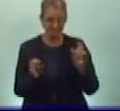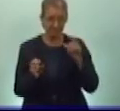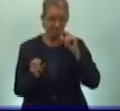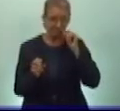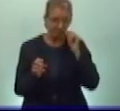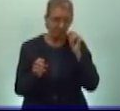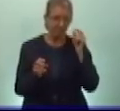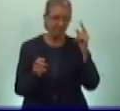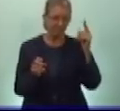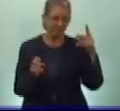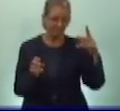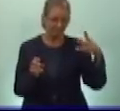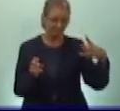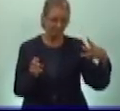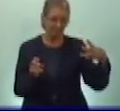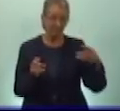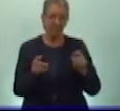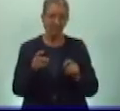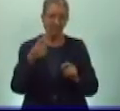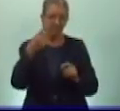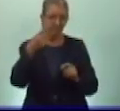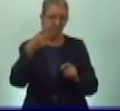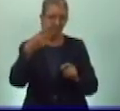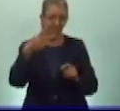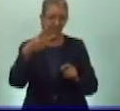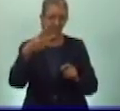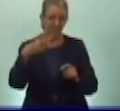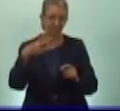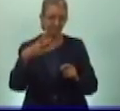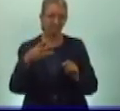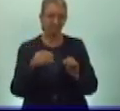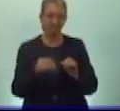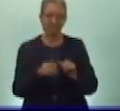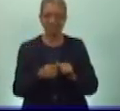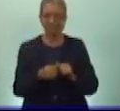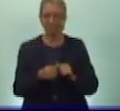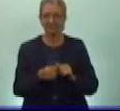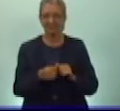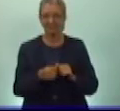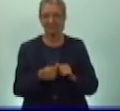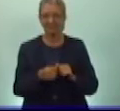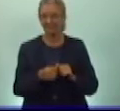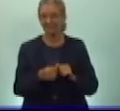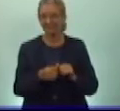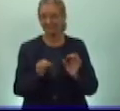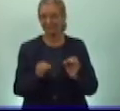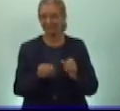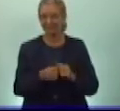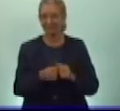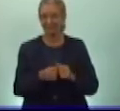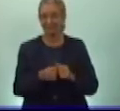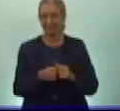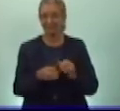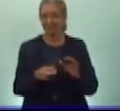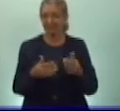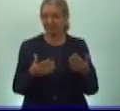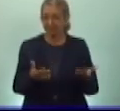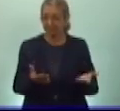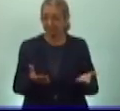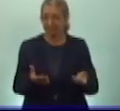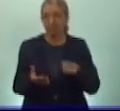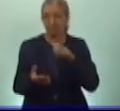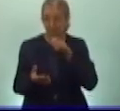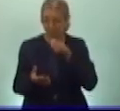niño, 1, 2, 3. También la niña tiene esa misma cantidad de plátanos. 1, 2, 3. O sea, que